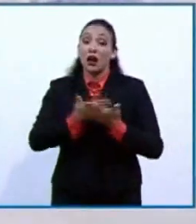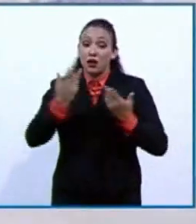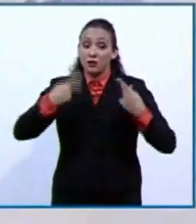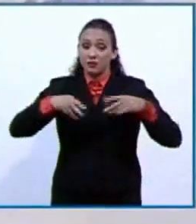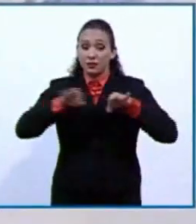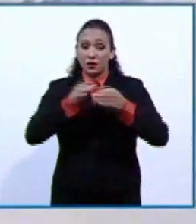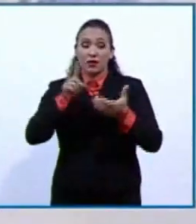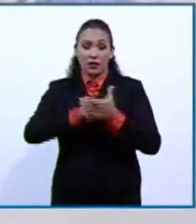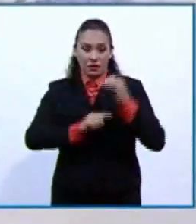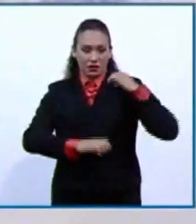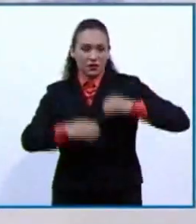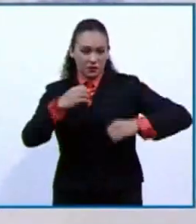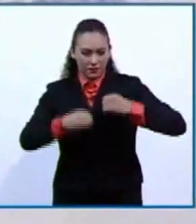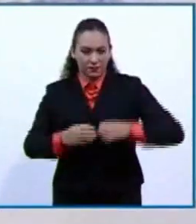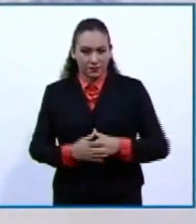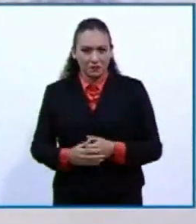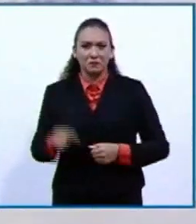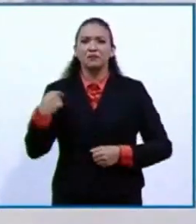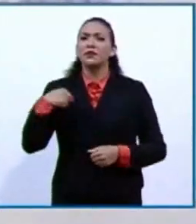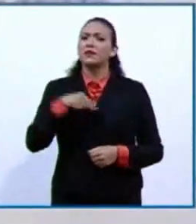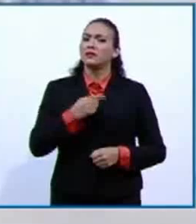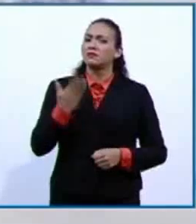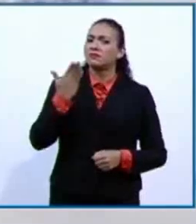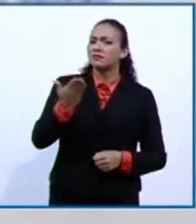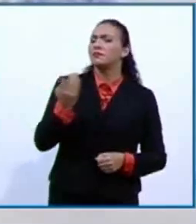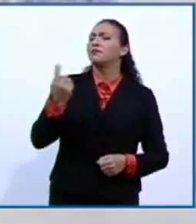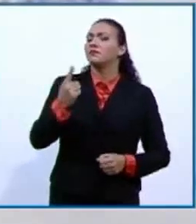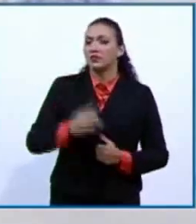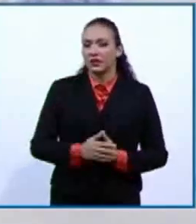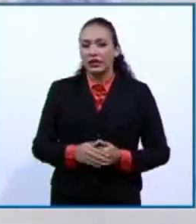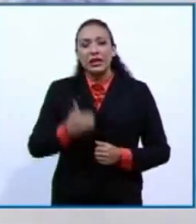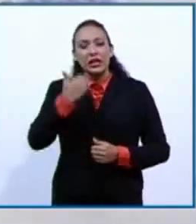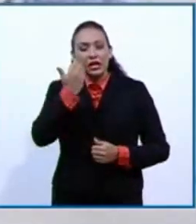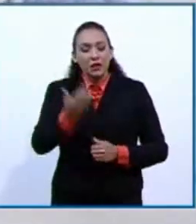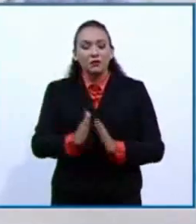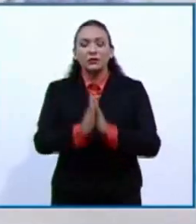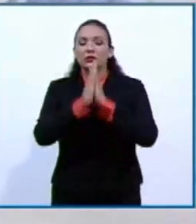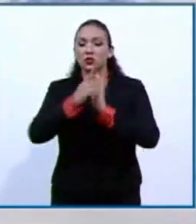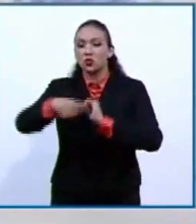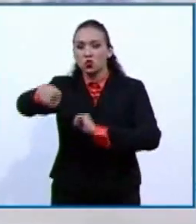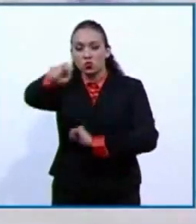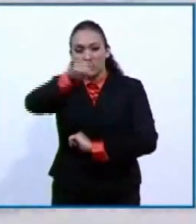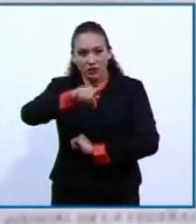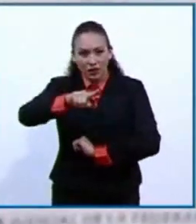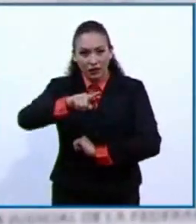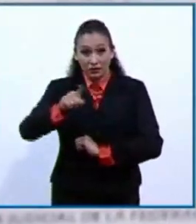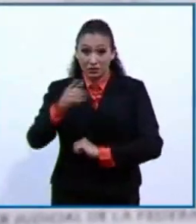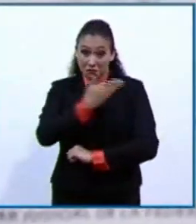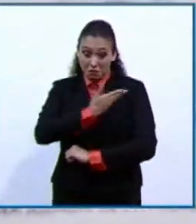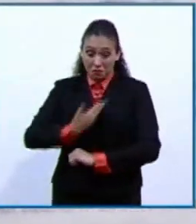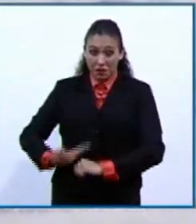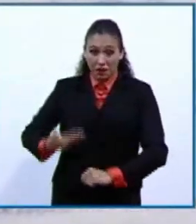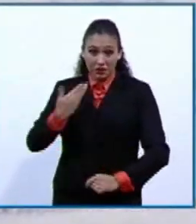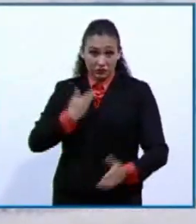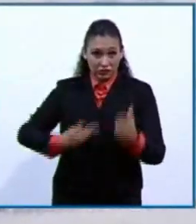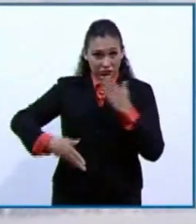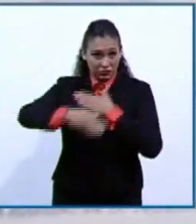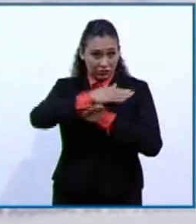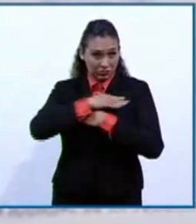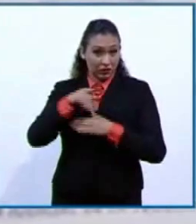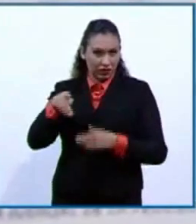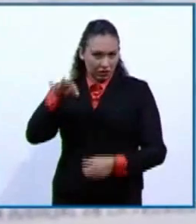Judicial necesitamos que esa garantía que dijo la presidenta